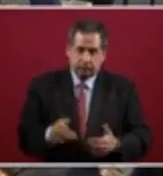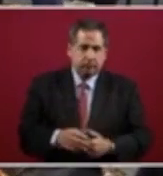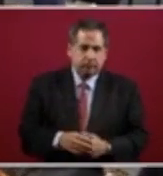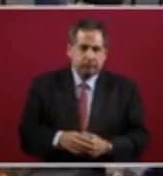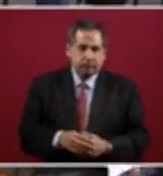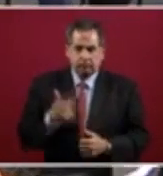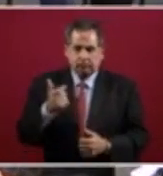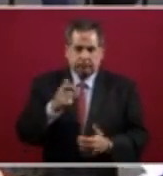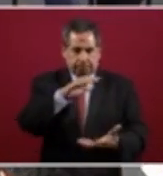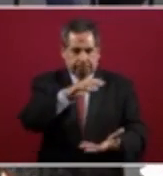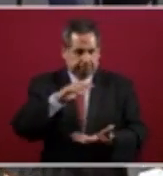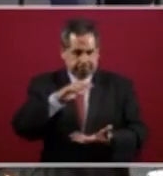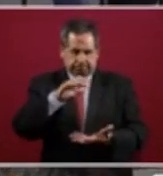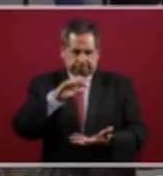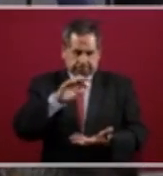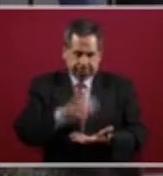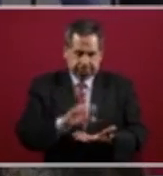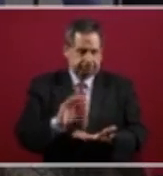el dinero